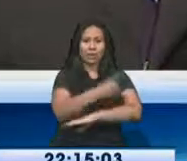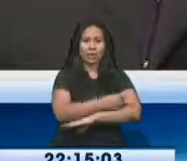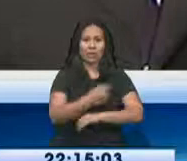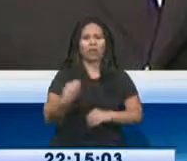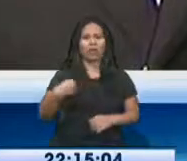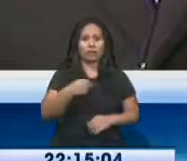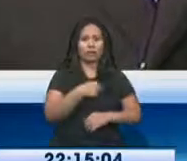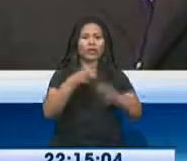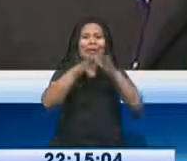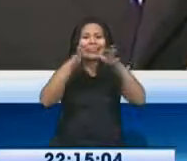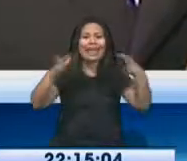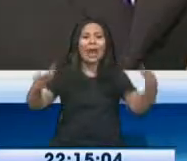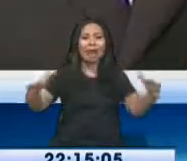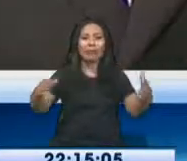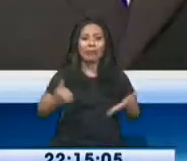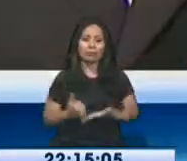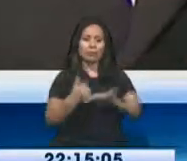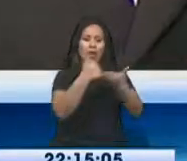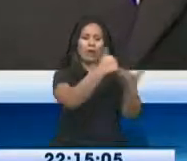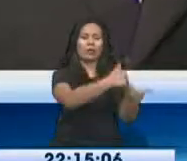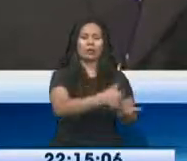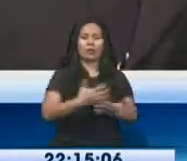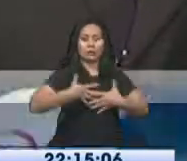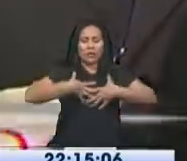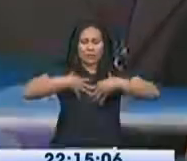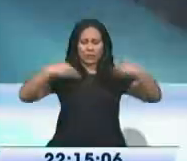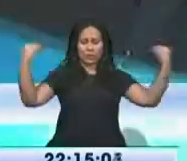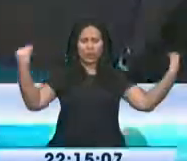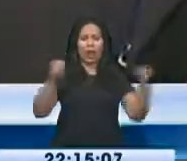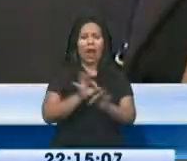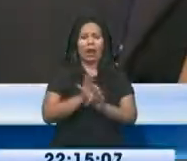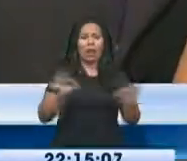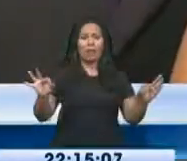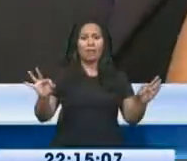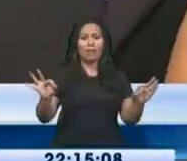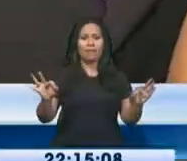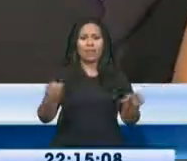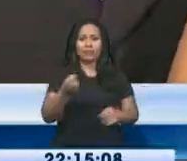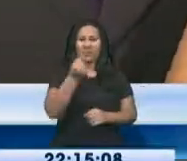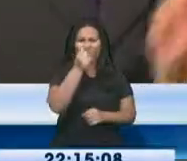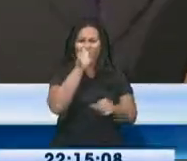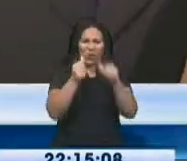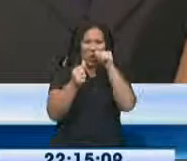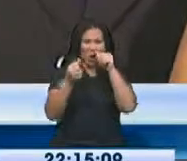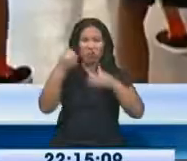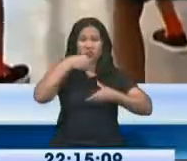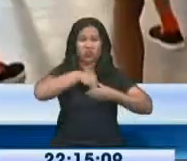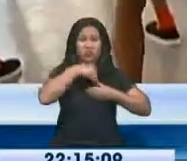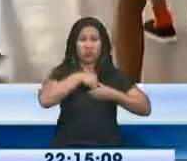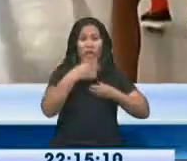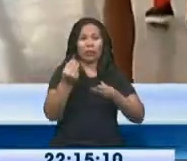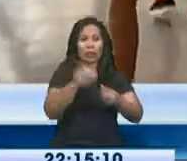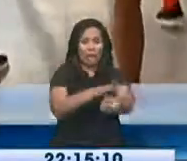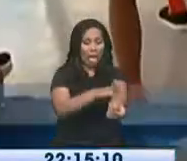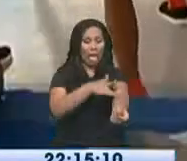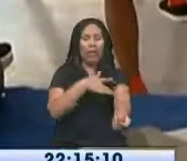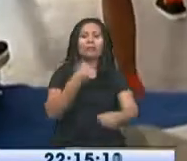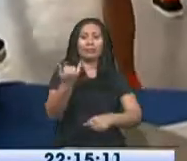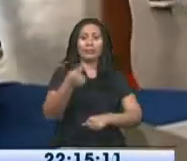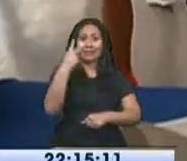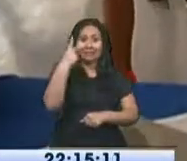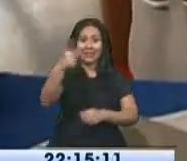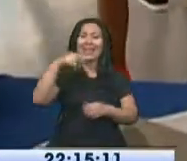estamos garantizando 24 horas de atención, hemos dado los medicamentos que necesitan y obviamente un tratamiento integral. Ellos celebran este